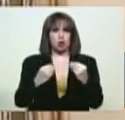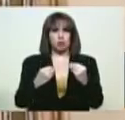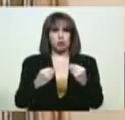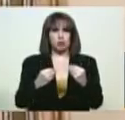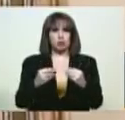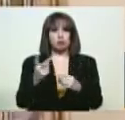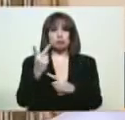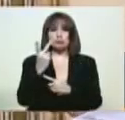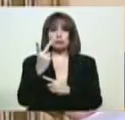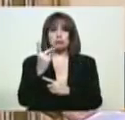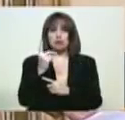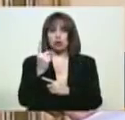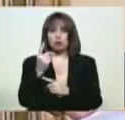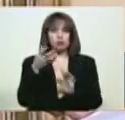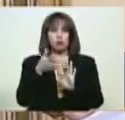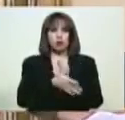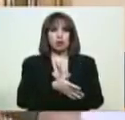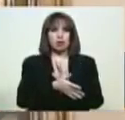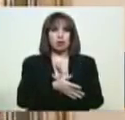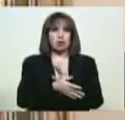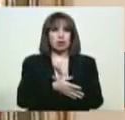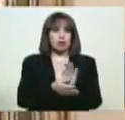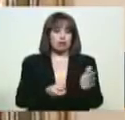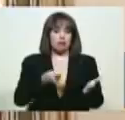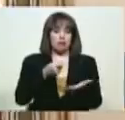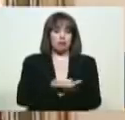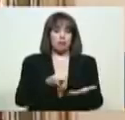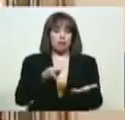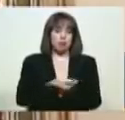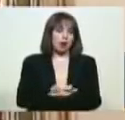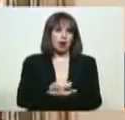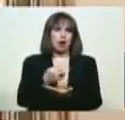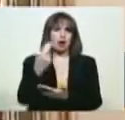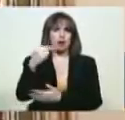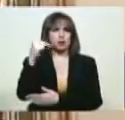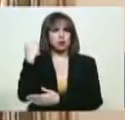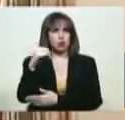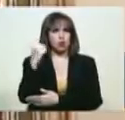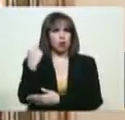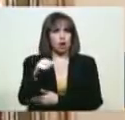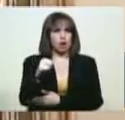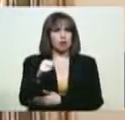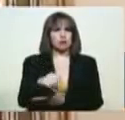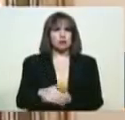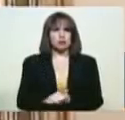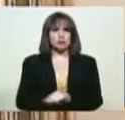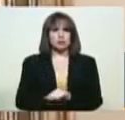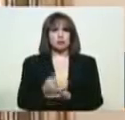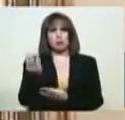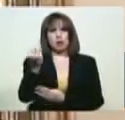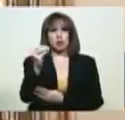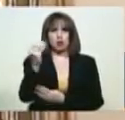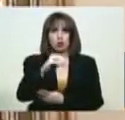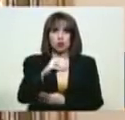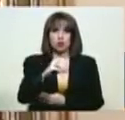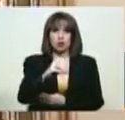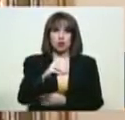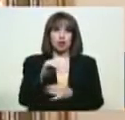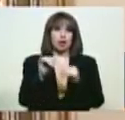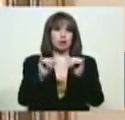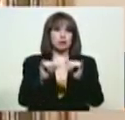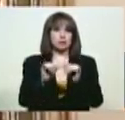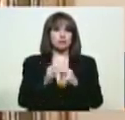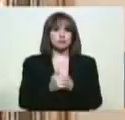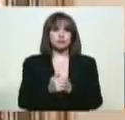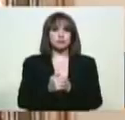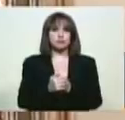los precios en el mercado nacional, en los mercados municipales, en los mercados de mayoristas. De eso se trata.